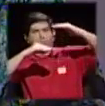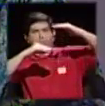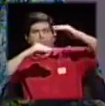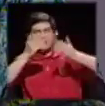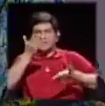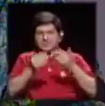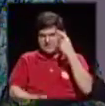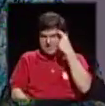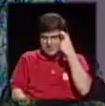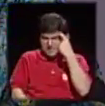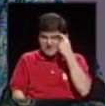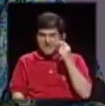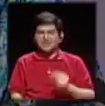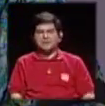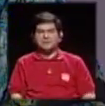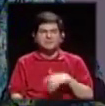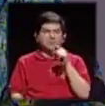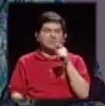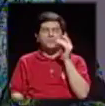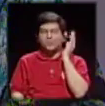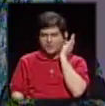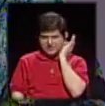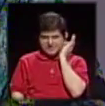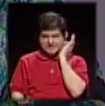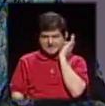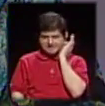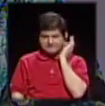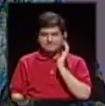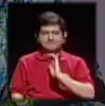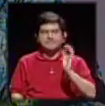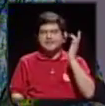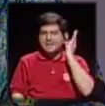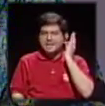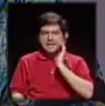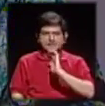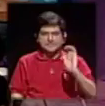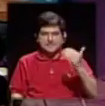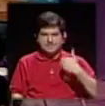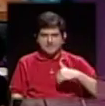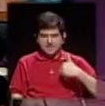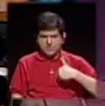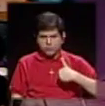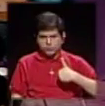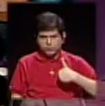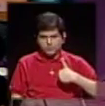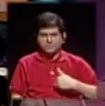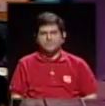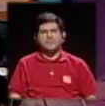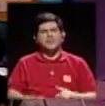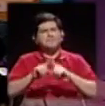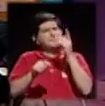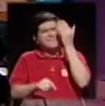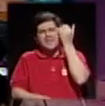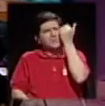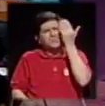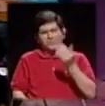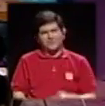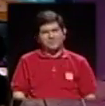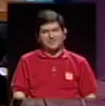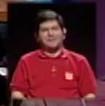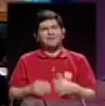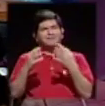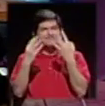está dirigido hacia las mujeres y a las niñas y niños. Ahora, ¿por qué? Vamos,